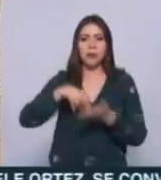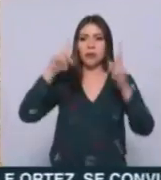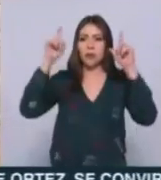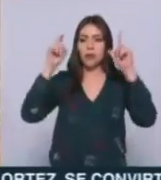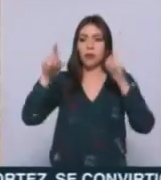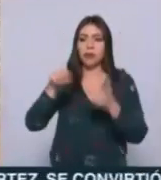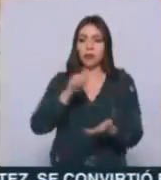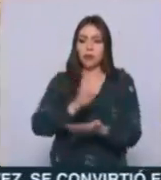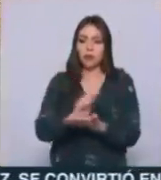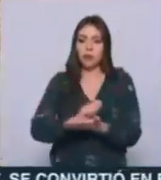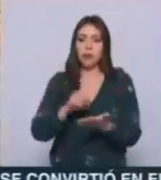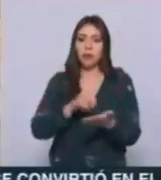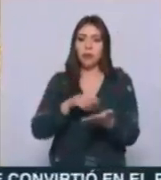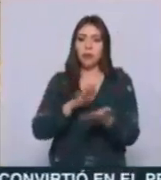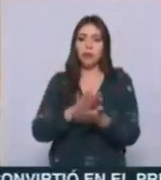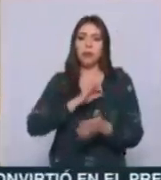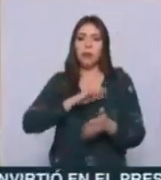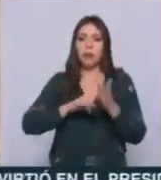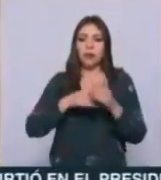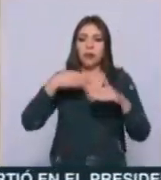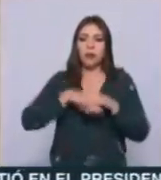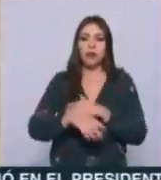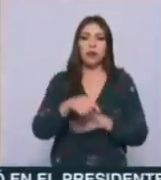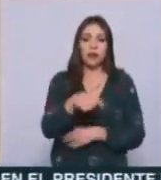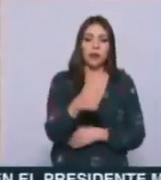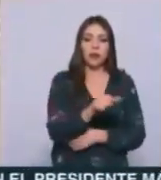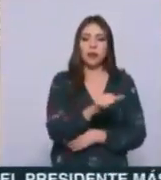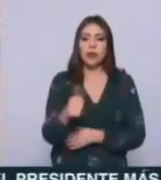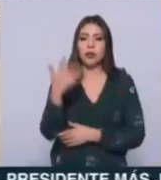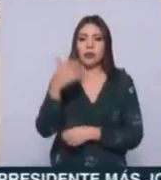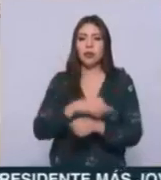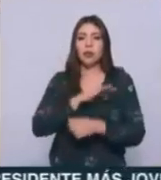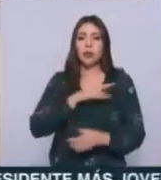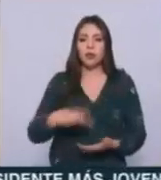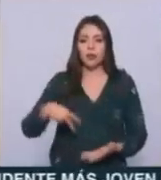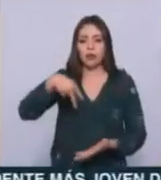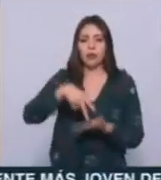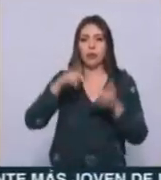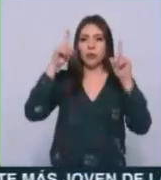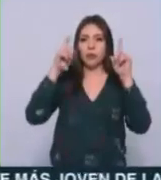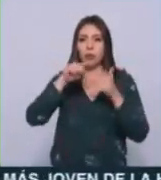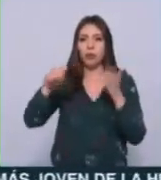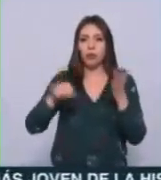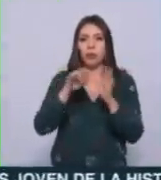formulario y acuda en un horario de 12 a 17 horas para retratarse en tan icónico lugar.